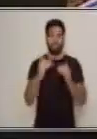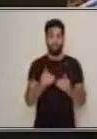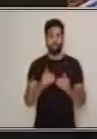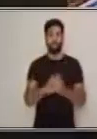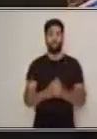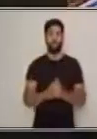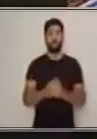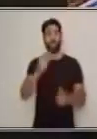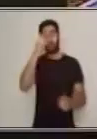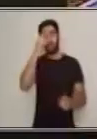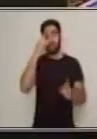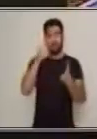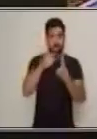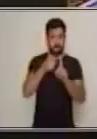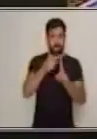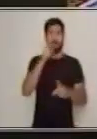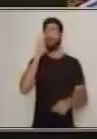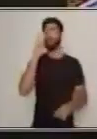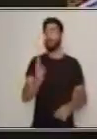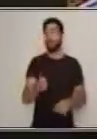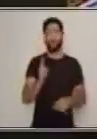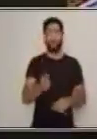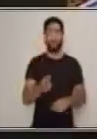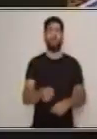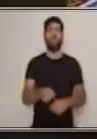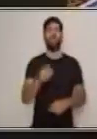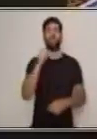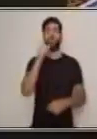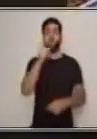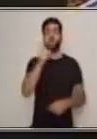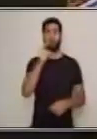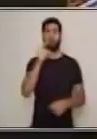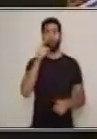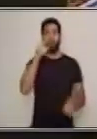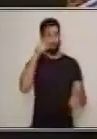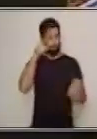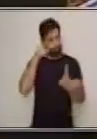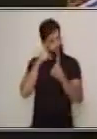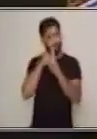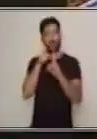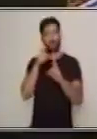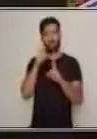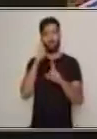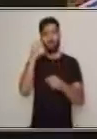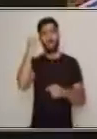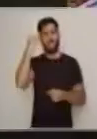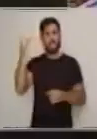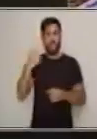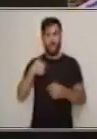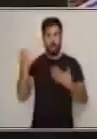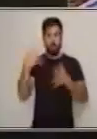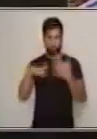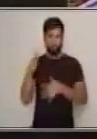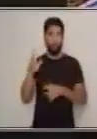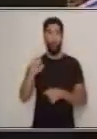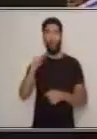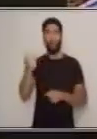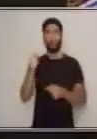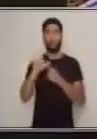Objetividad, siempre irte con el objeto de enseñar la idea principal de lo que tú vas a exponer.